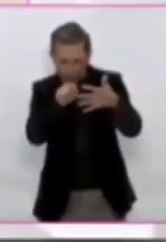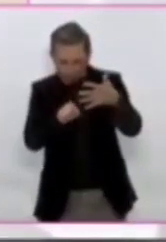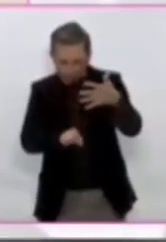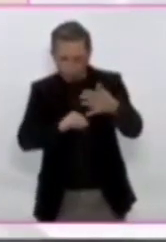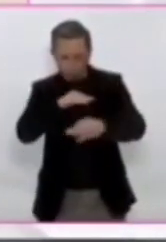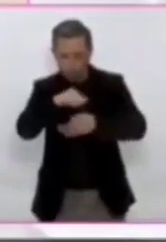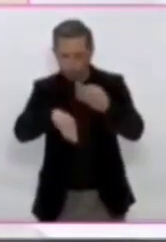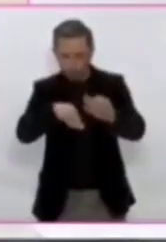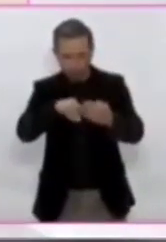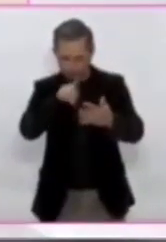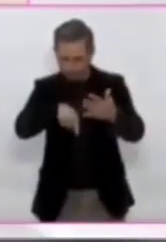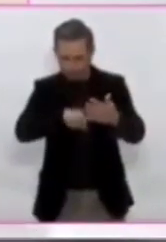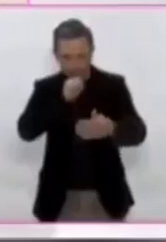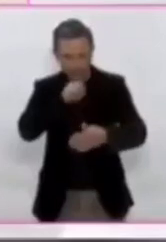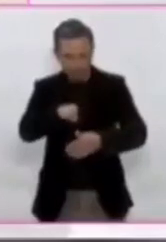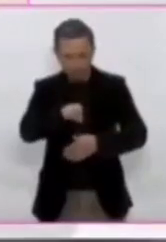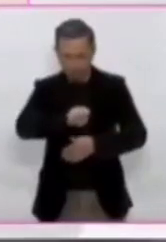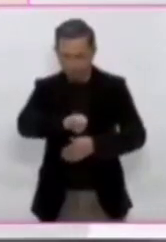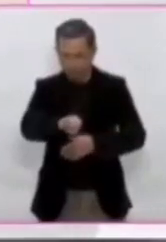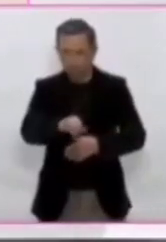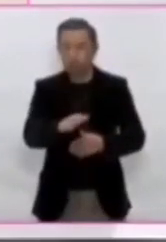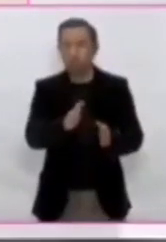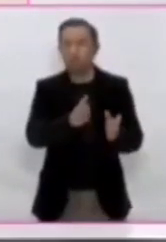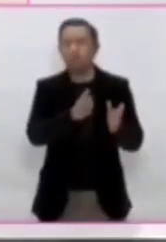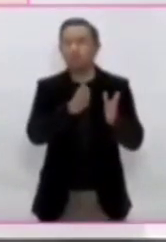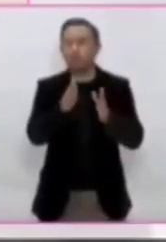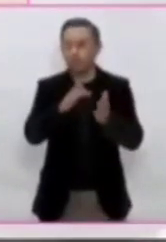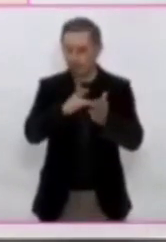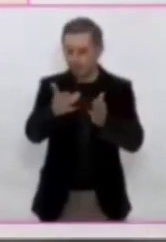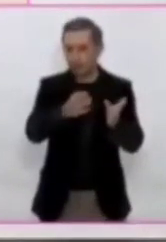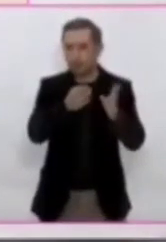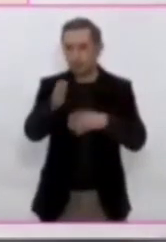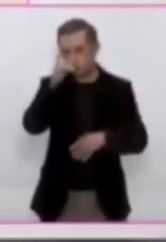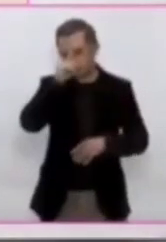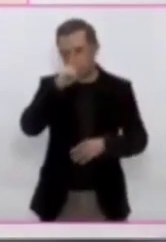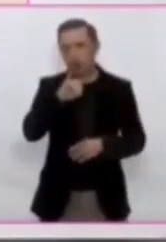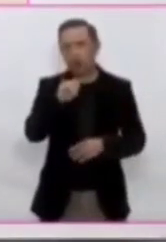Gracias, consejera. Consejero Jaime Rivera. A favor.